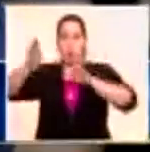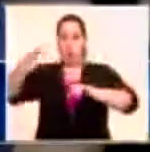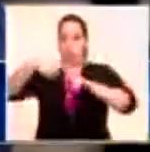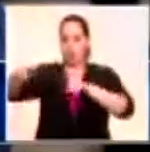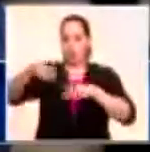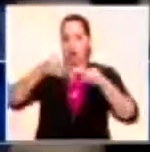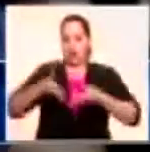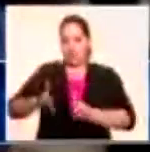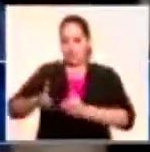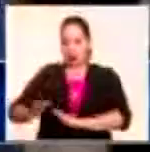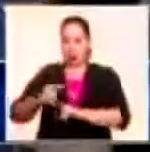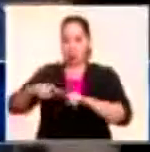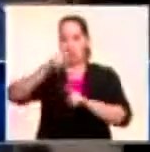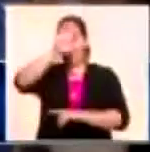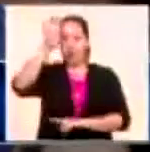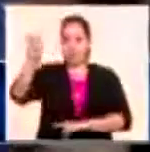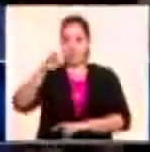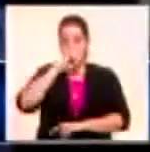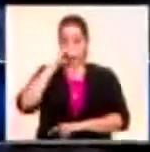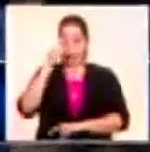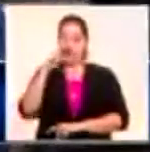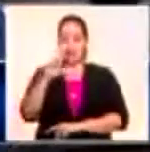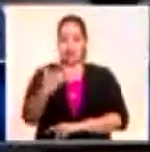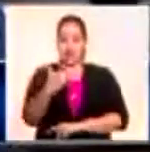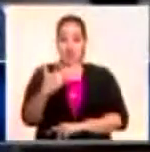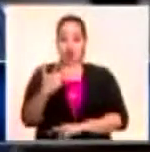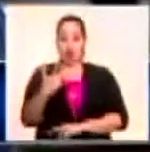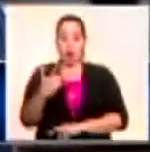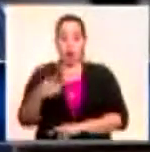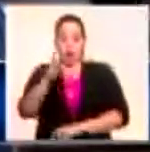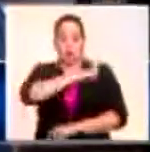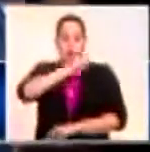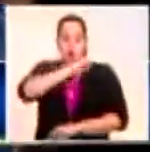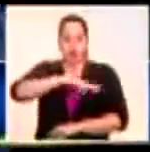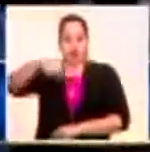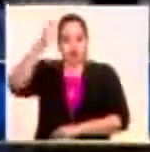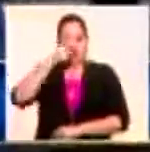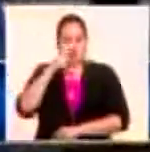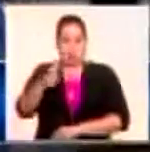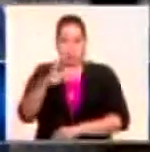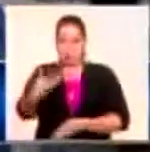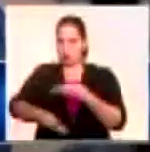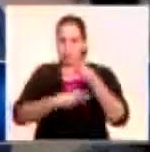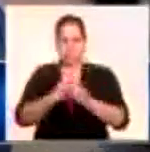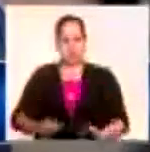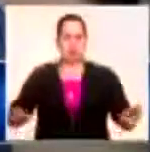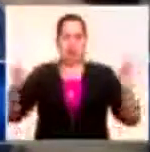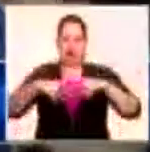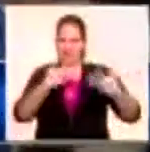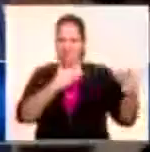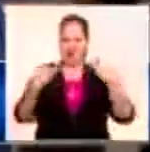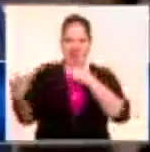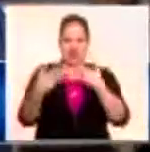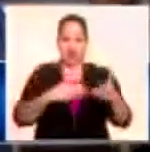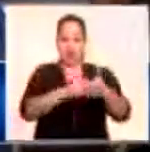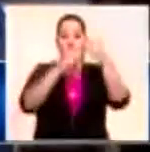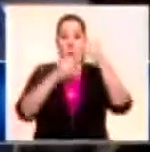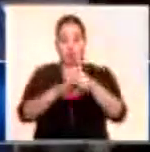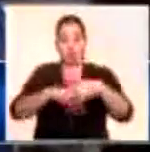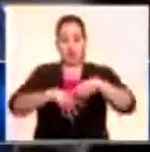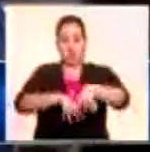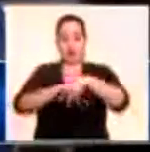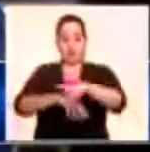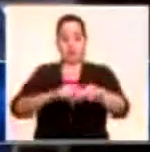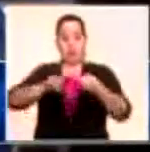nacionalidades extranjeras. Tercero, las autoridades de seguridad en cuestión no cometieron actos de violencia alguna contra las